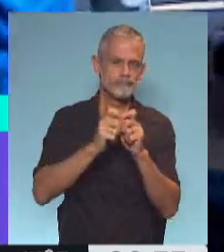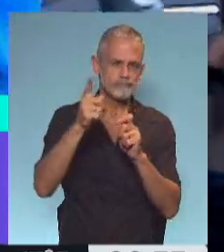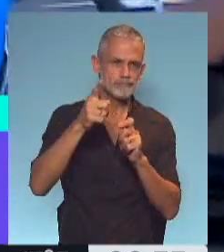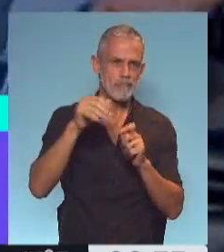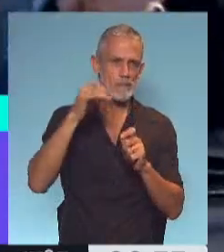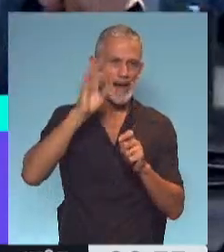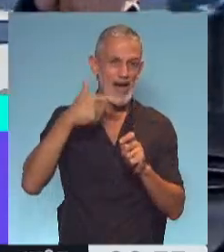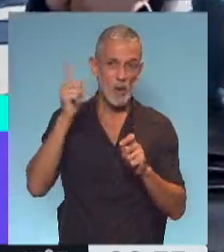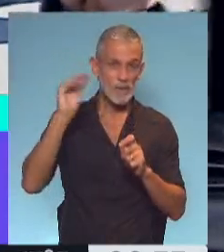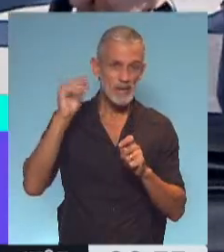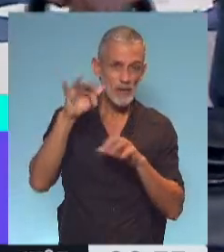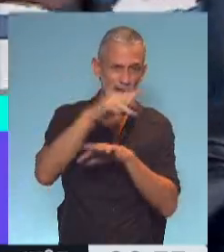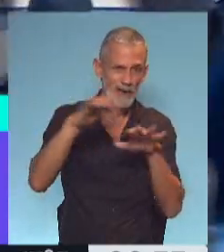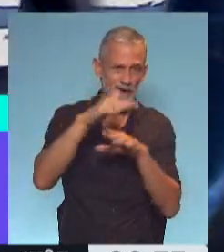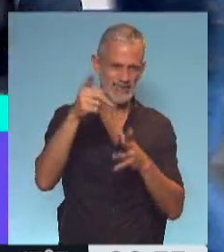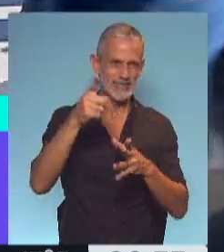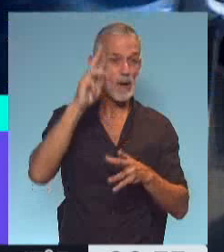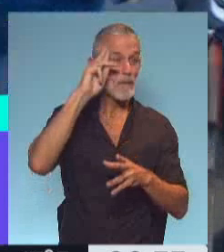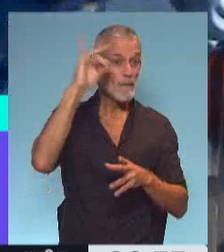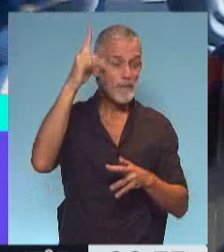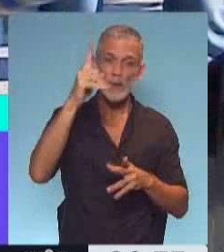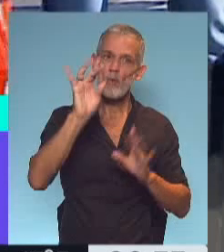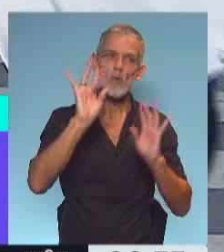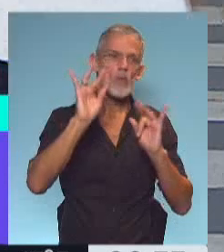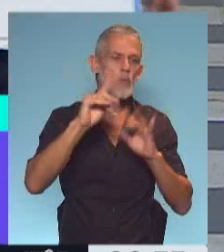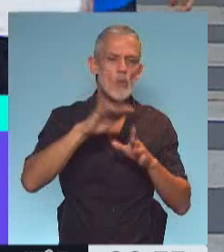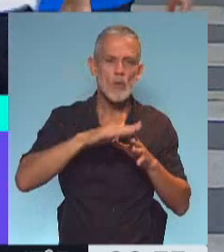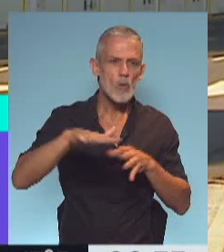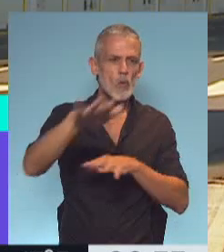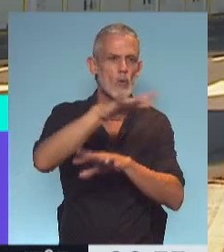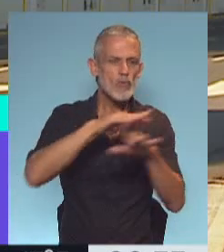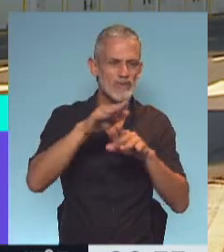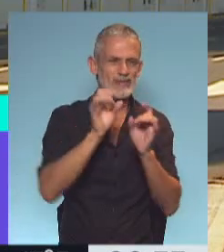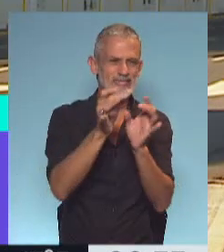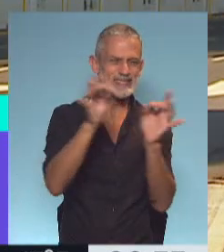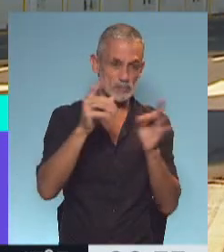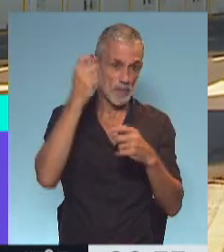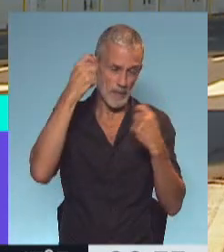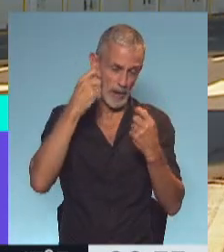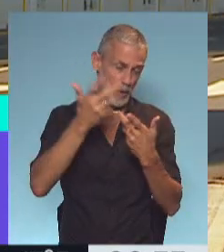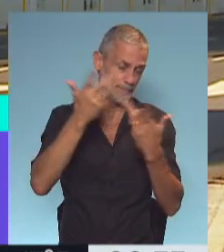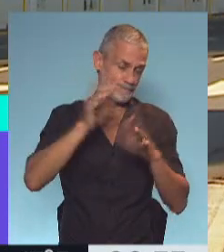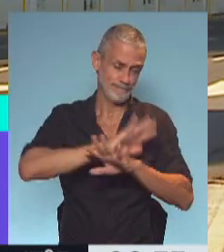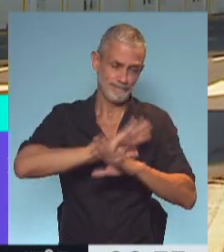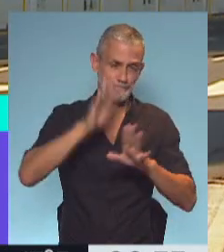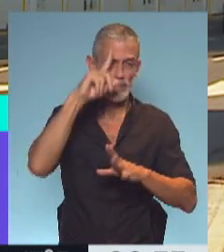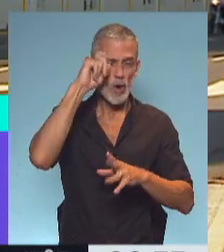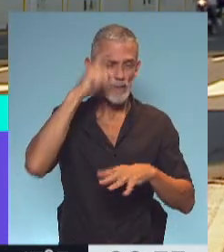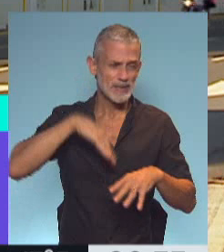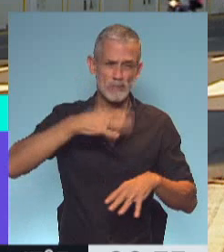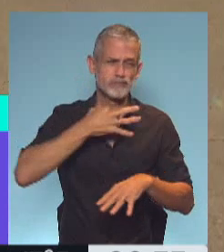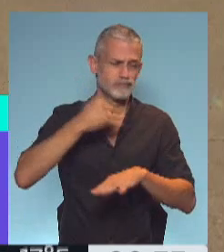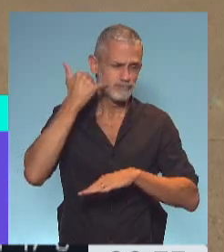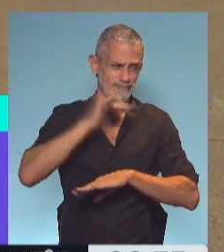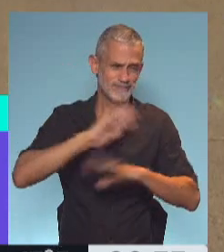mucha circulación viral, Perú tiene una situación también muy delicada. Paraguay ni hablar, Paraguay está colapsado el sistema de salud